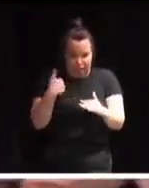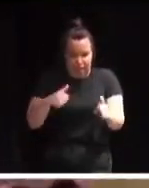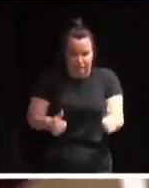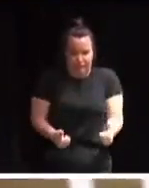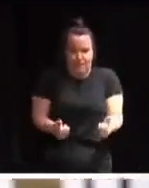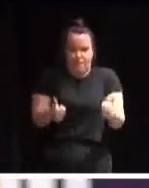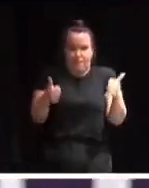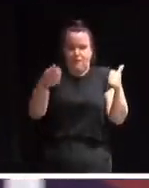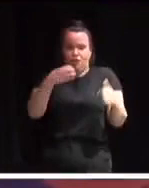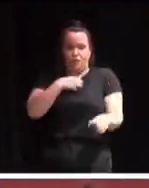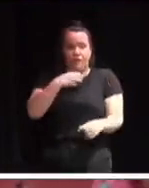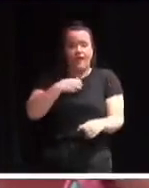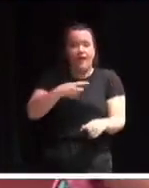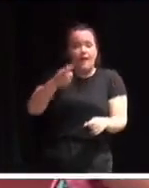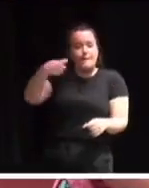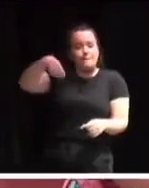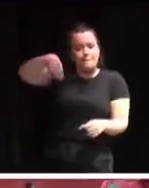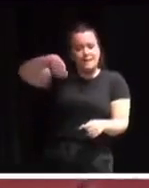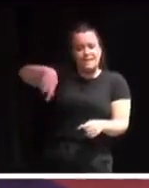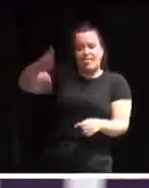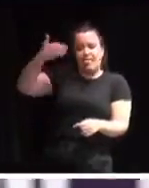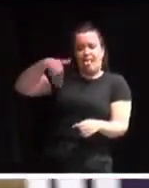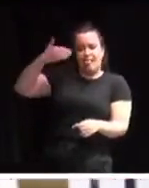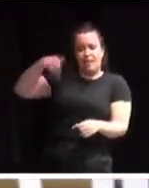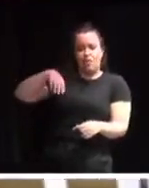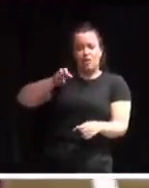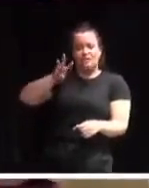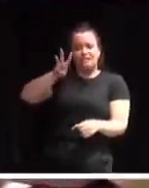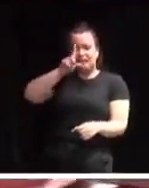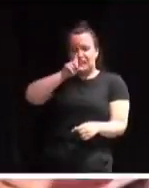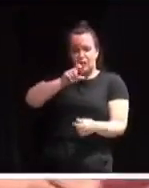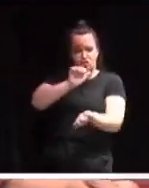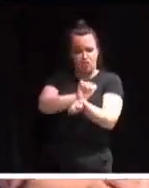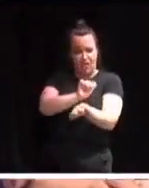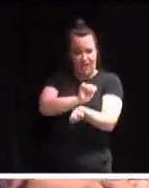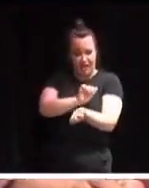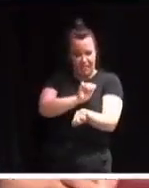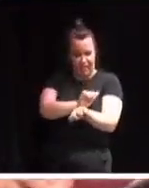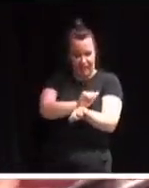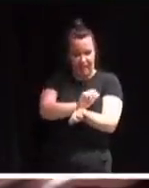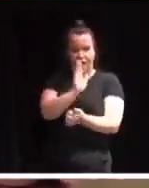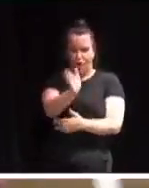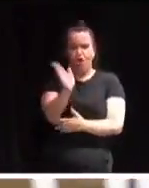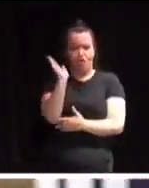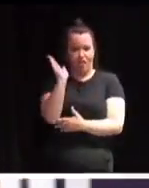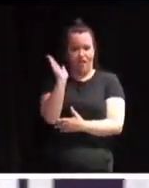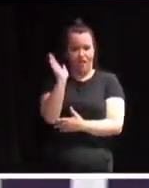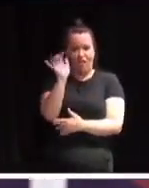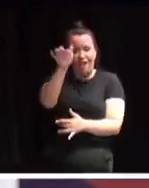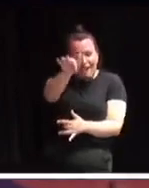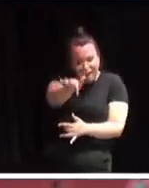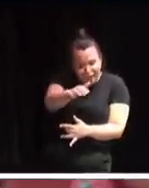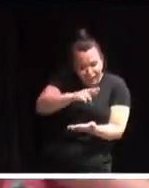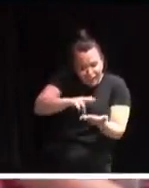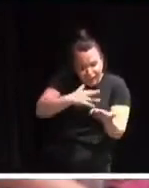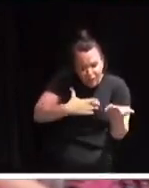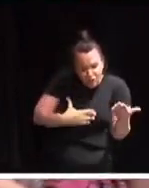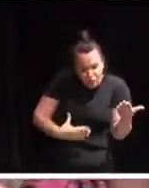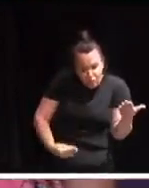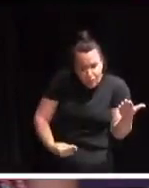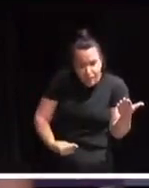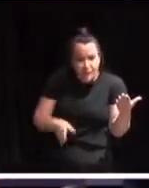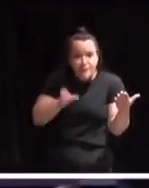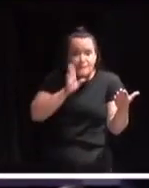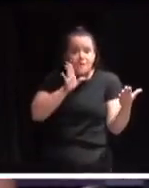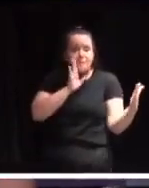Antiguo presidente Pedro Antonio Sánchez condenado a tres años de prisión y aquí en murcia se